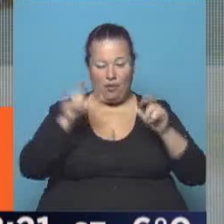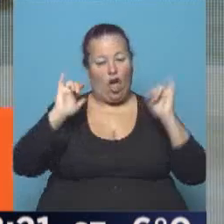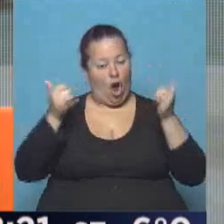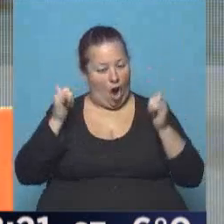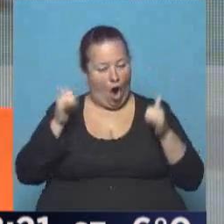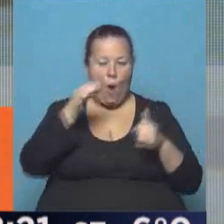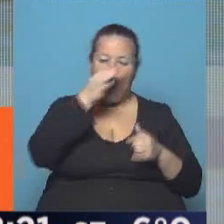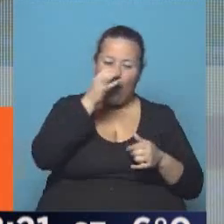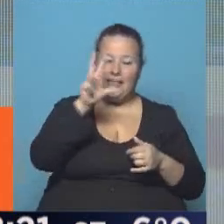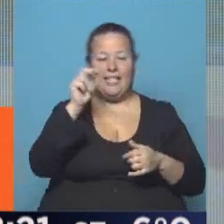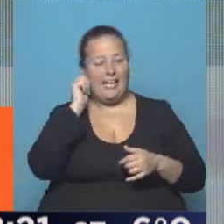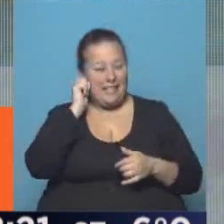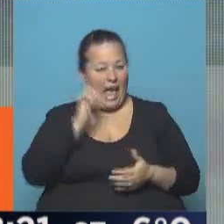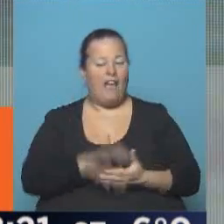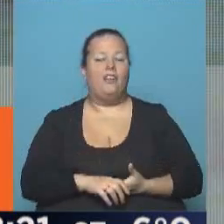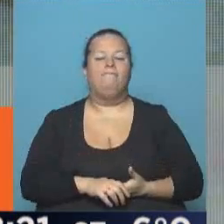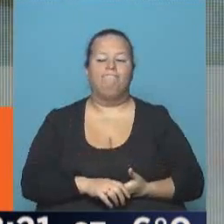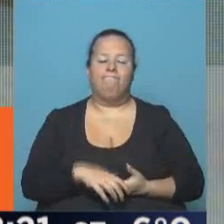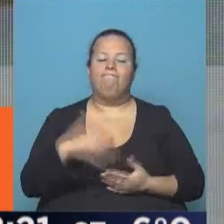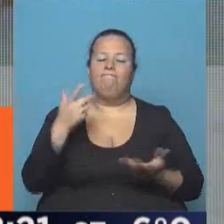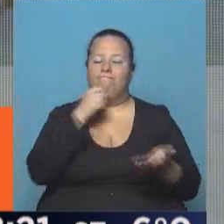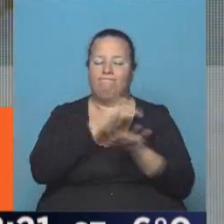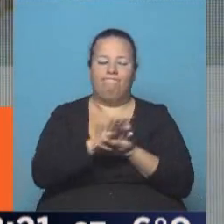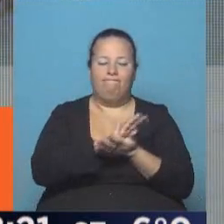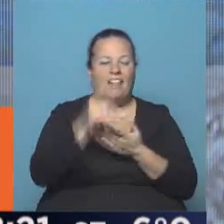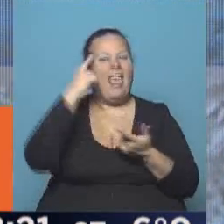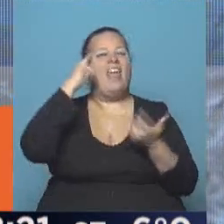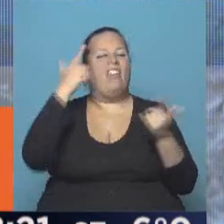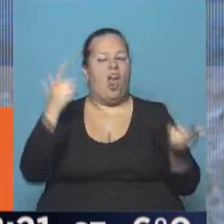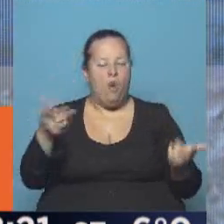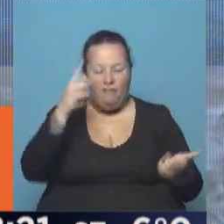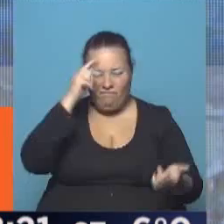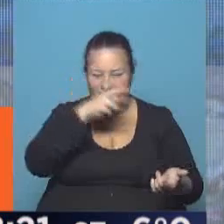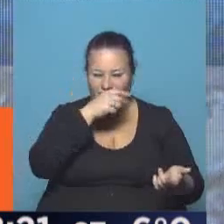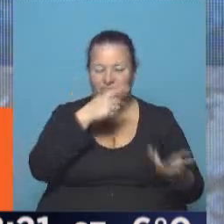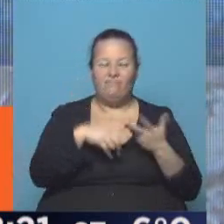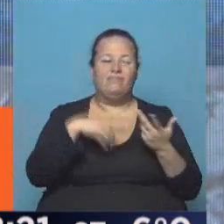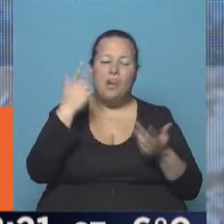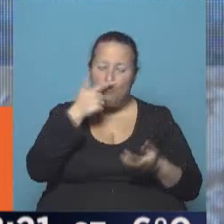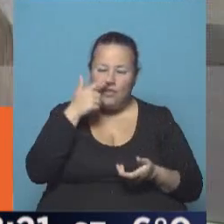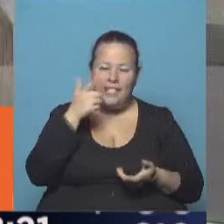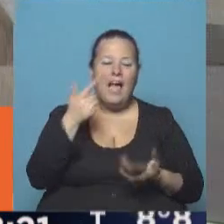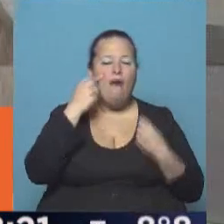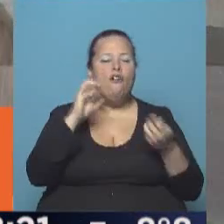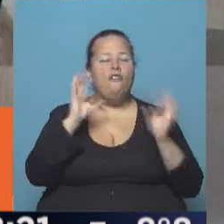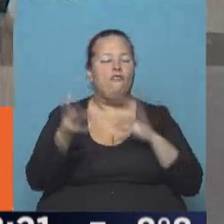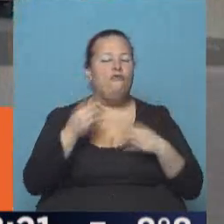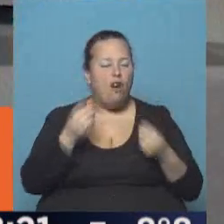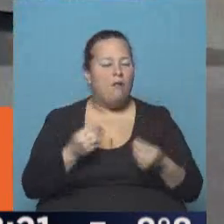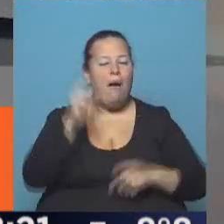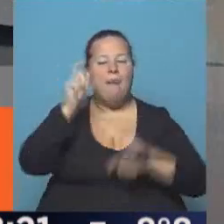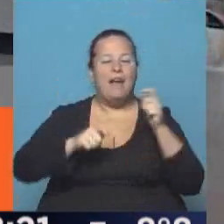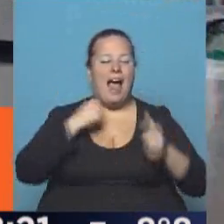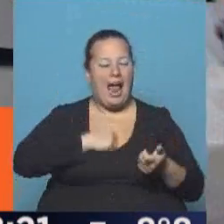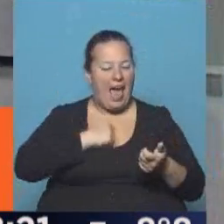jóvenes entre 20 y 30 años, hay mucho vacío ideológico. Es muy interesante ver cómo gente de